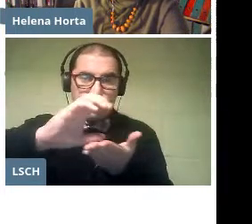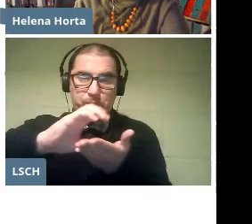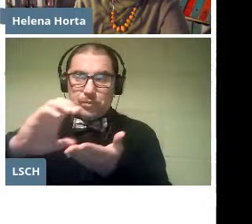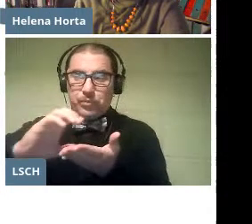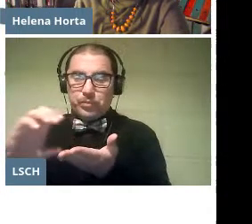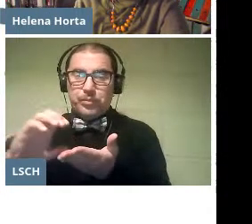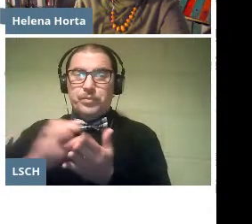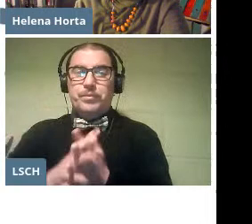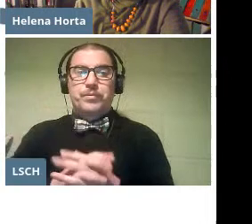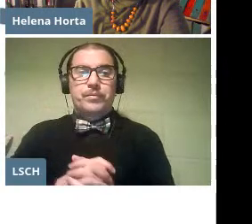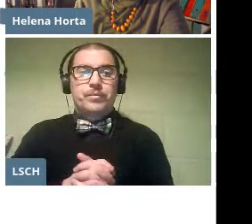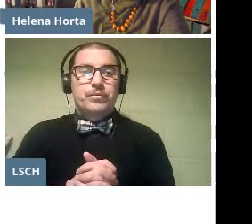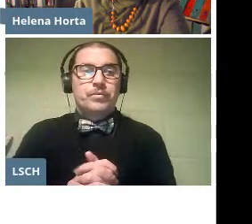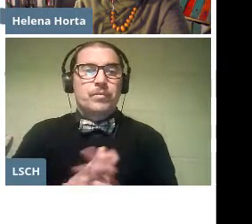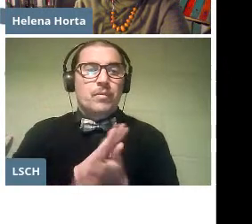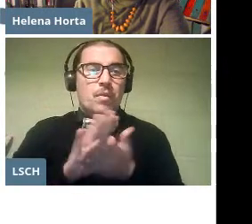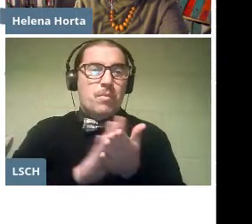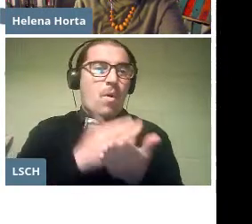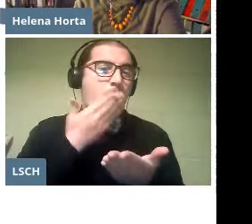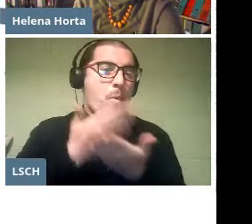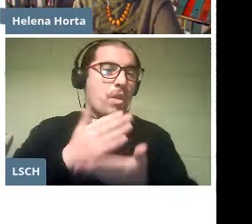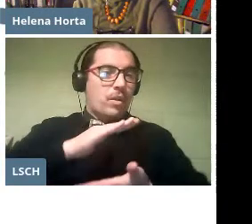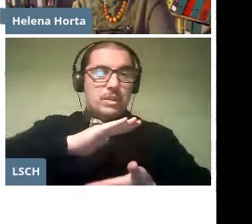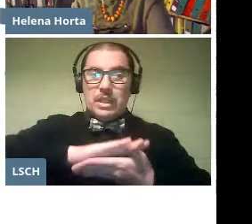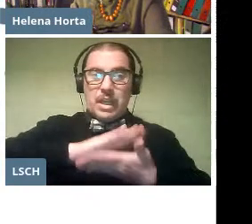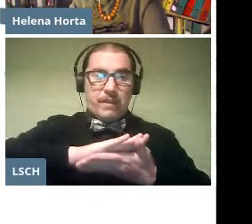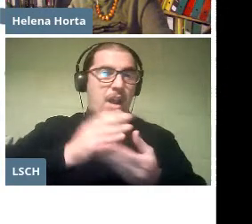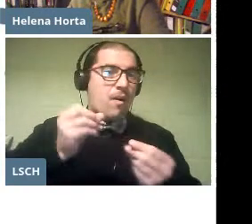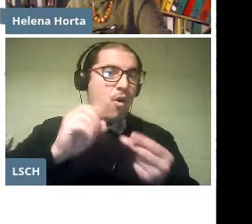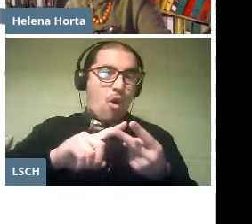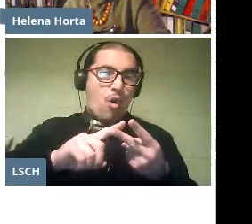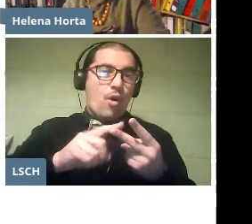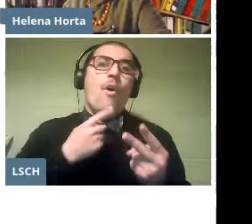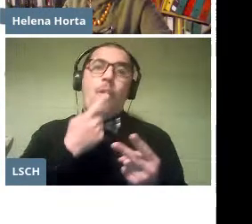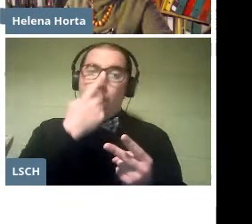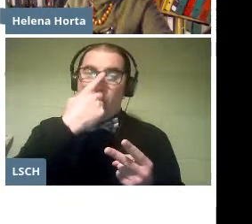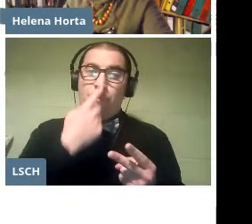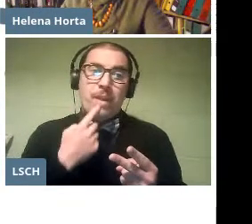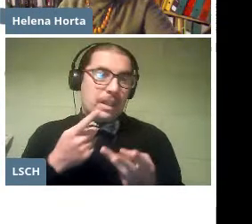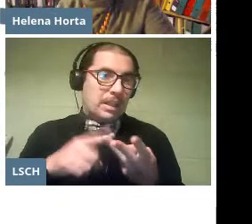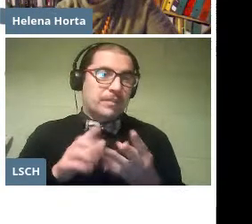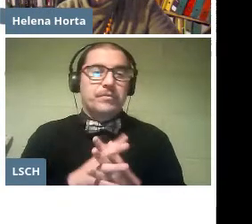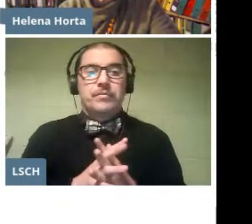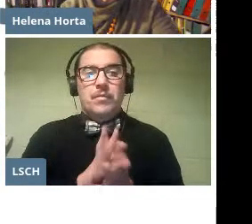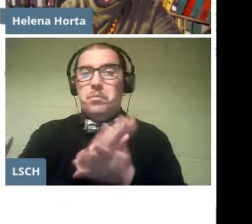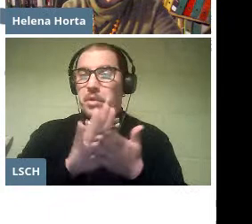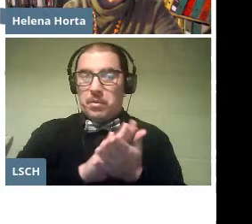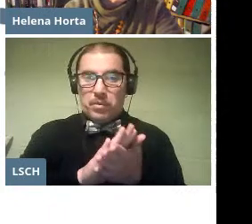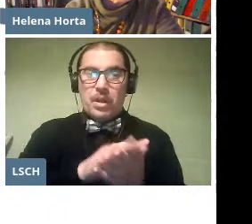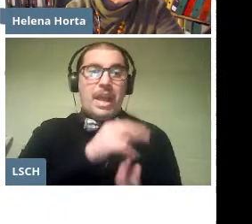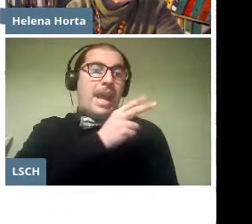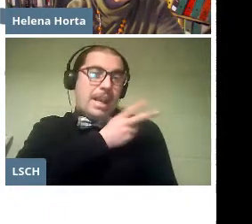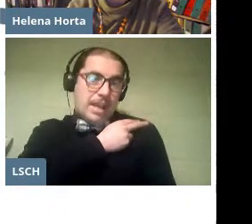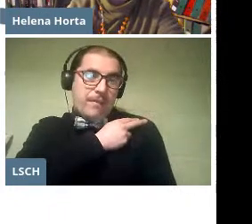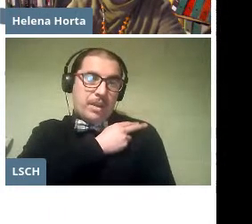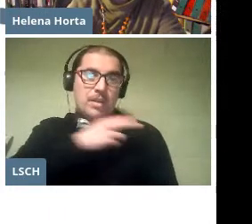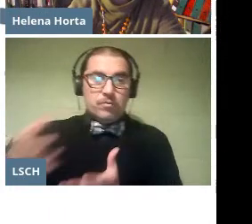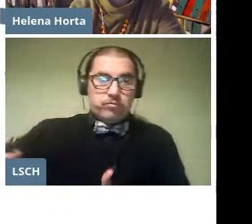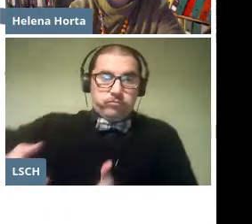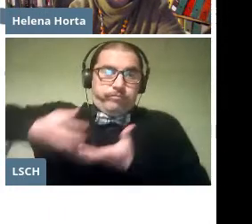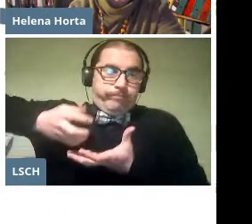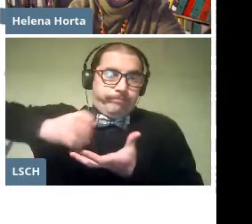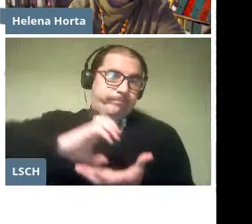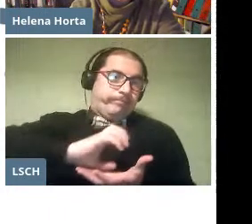tales como cuando se celebraban ceremonias o ritos de ofrenda. O sea, en todo lo que era